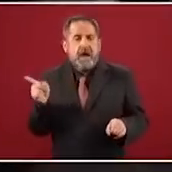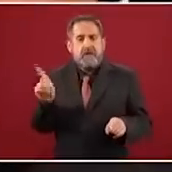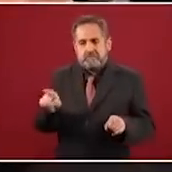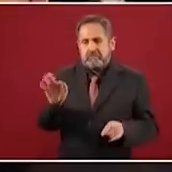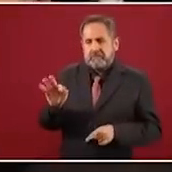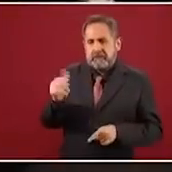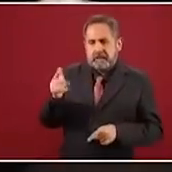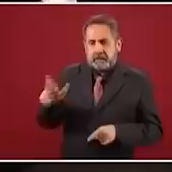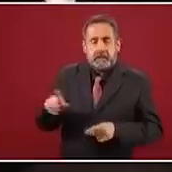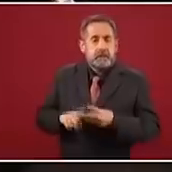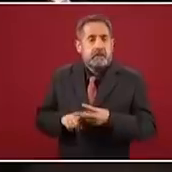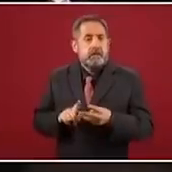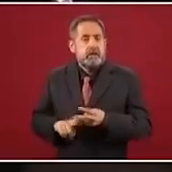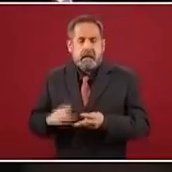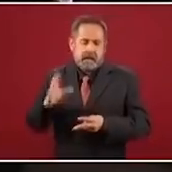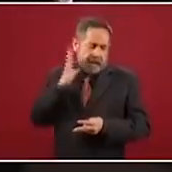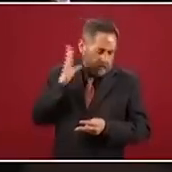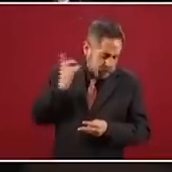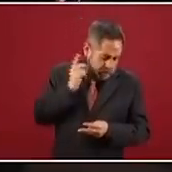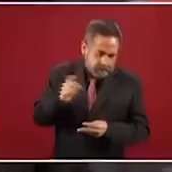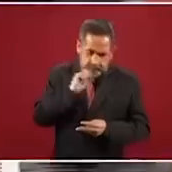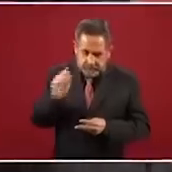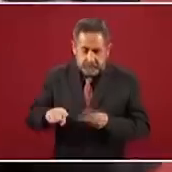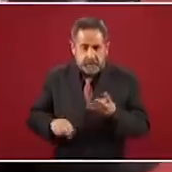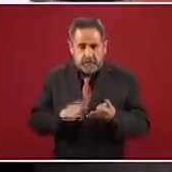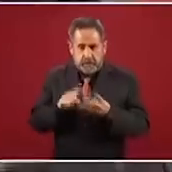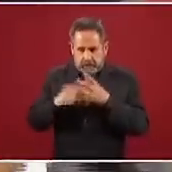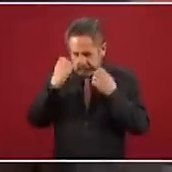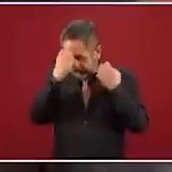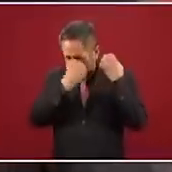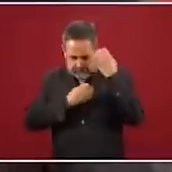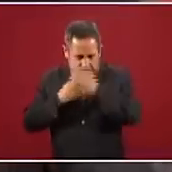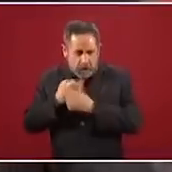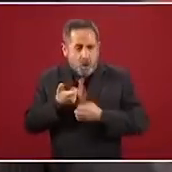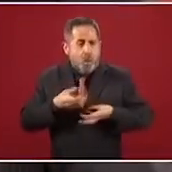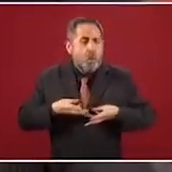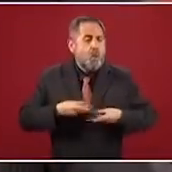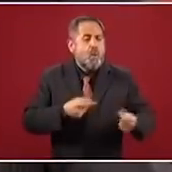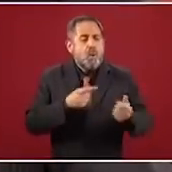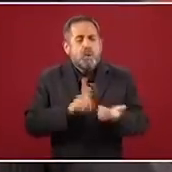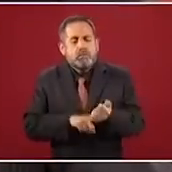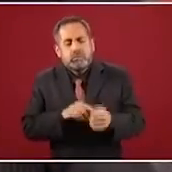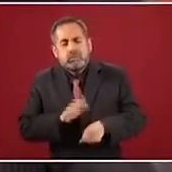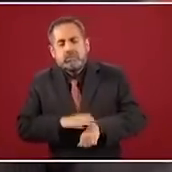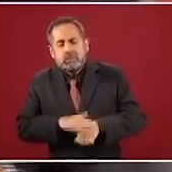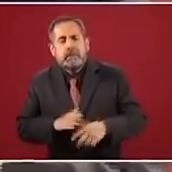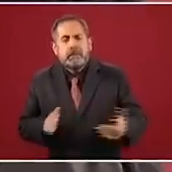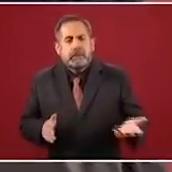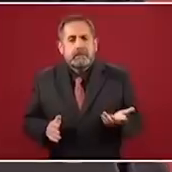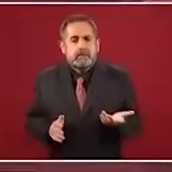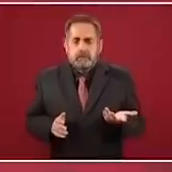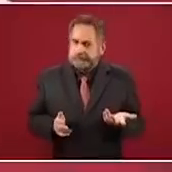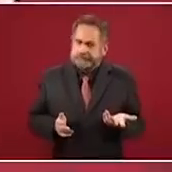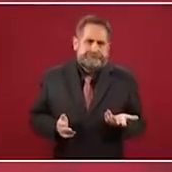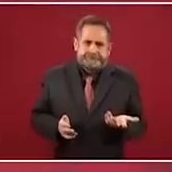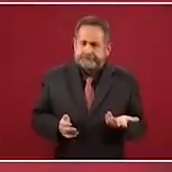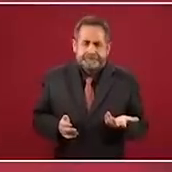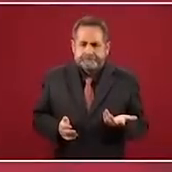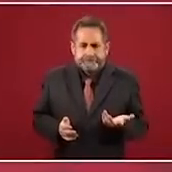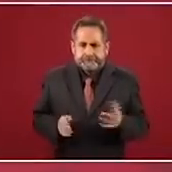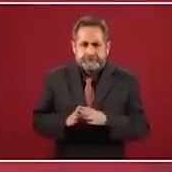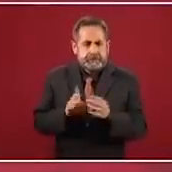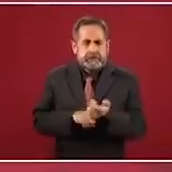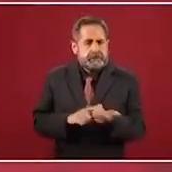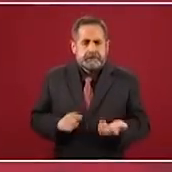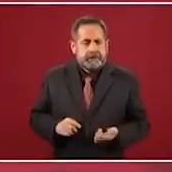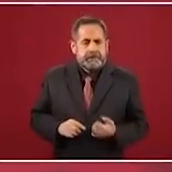En la Cámara de Diputados, la revisión de cuentas, o sea, ¿cómo es posible, sí,